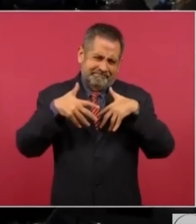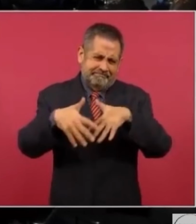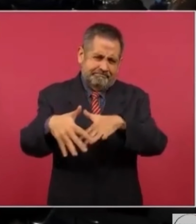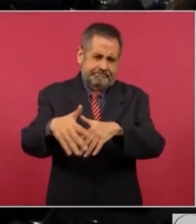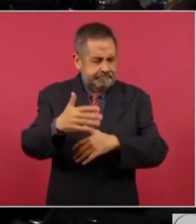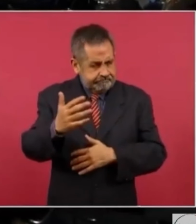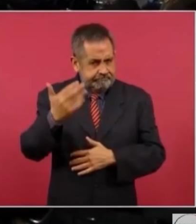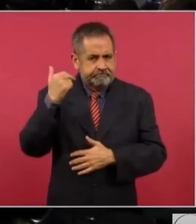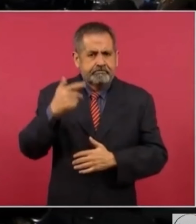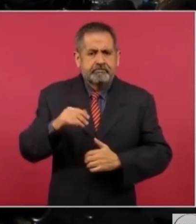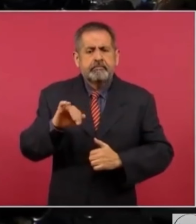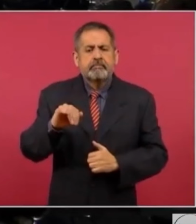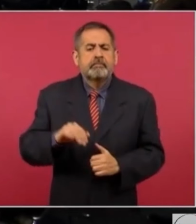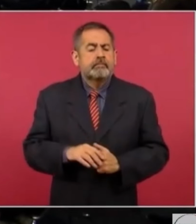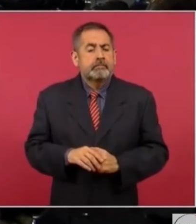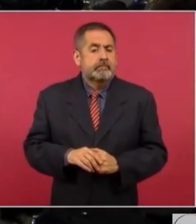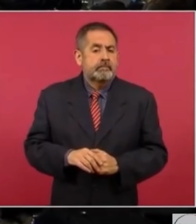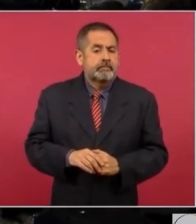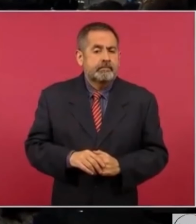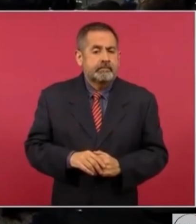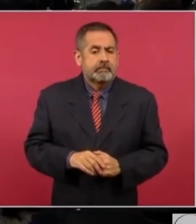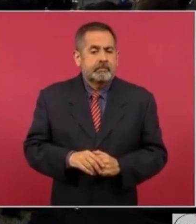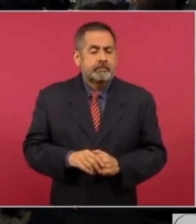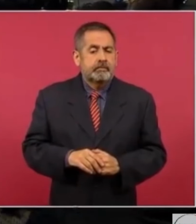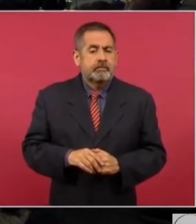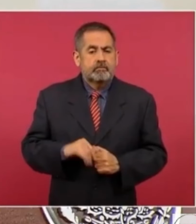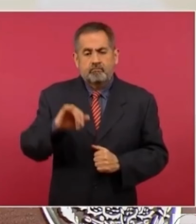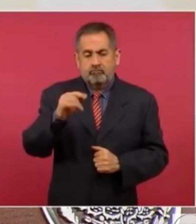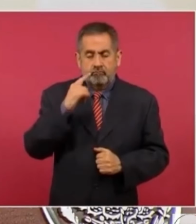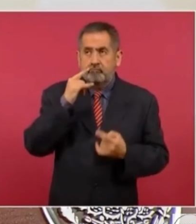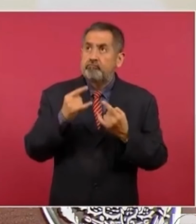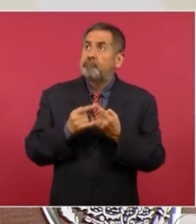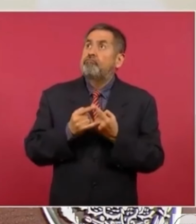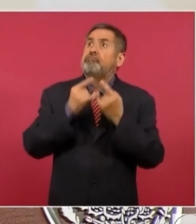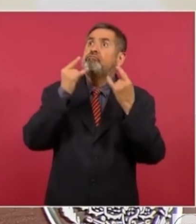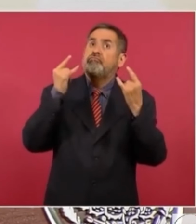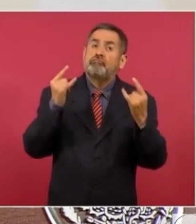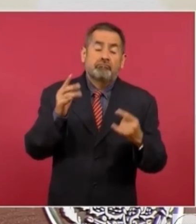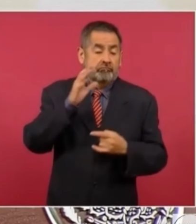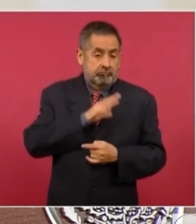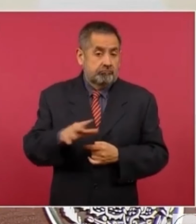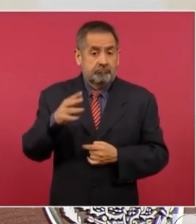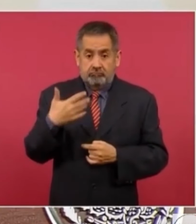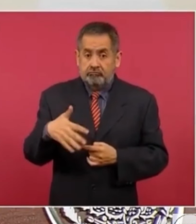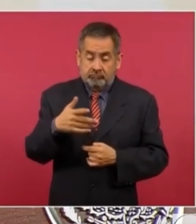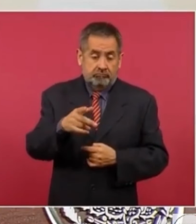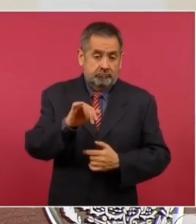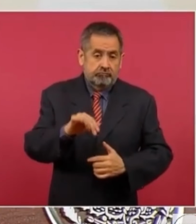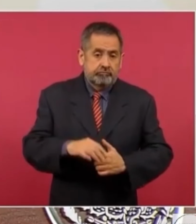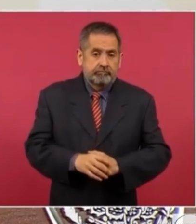Asistir, porque sí es un hecho histórico.